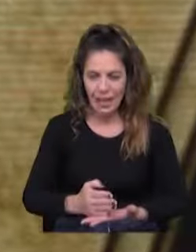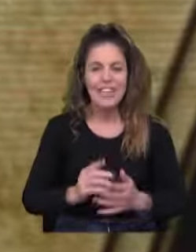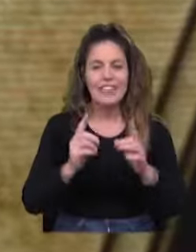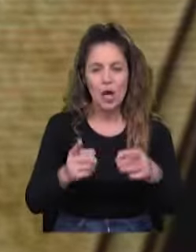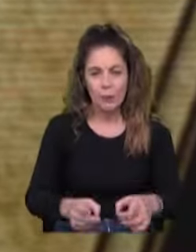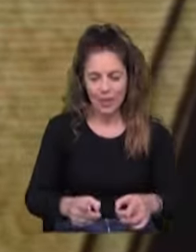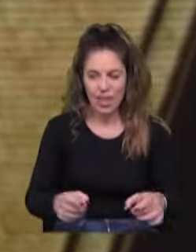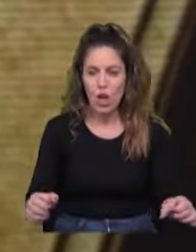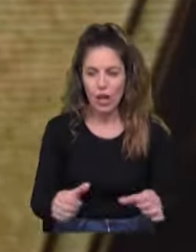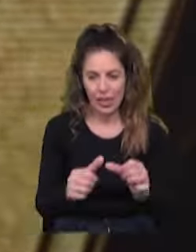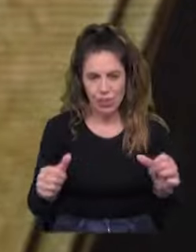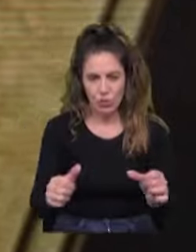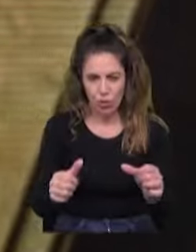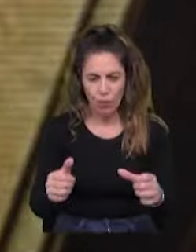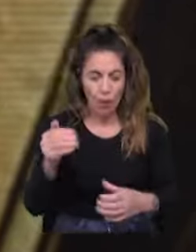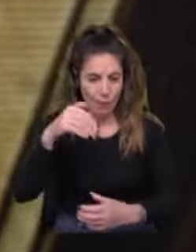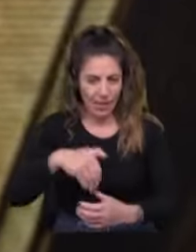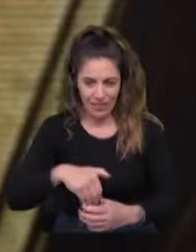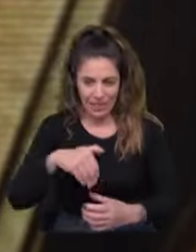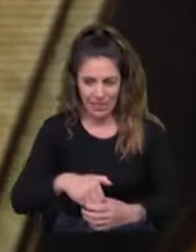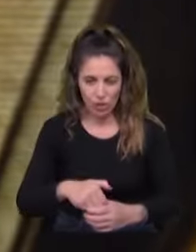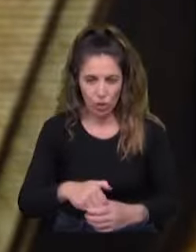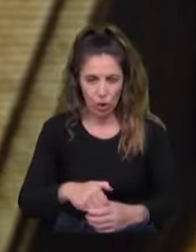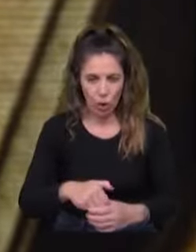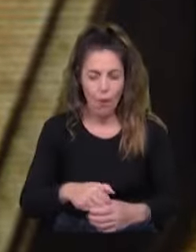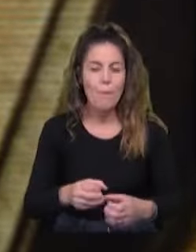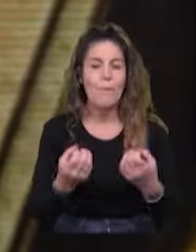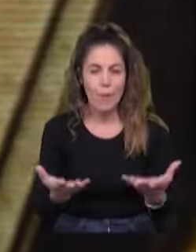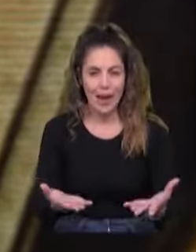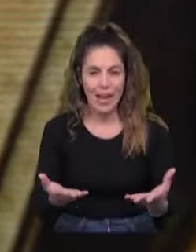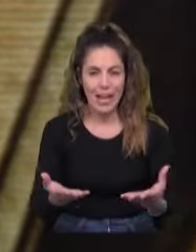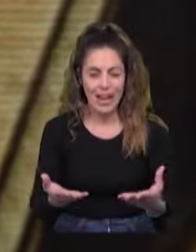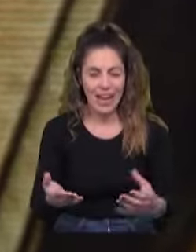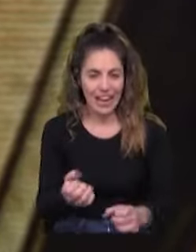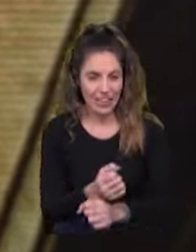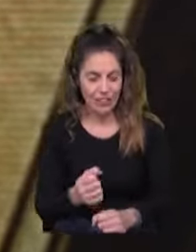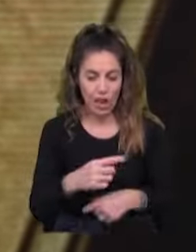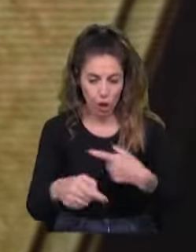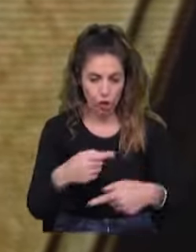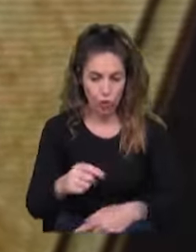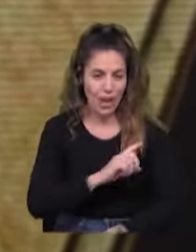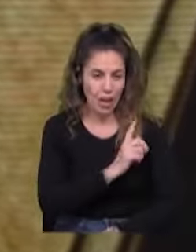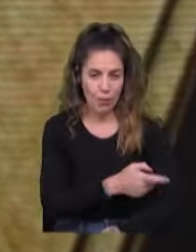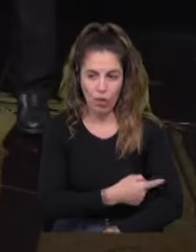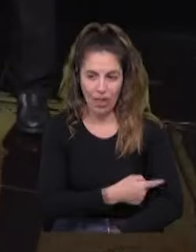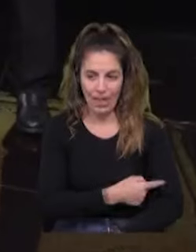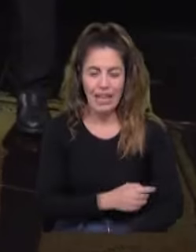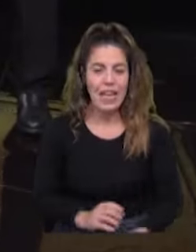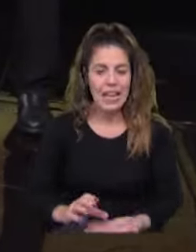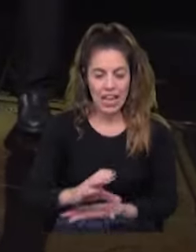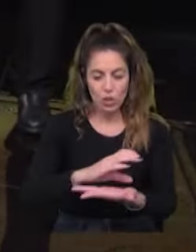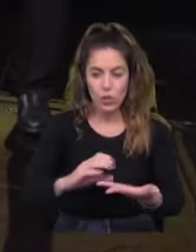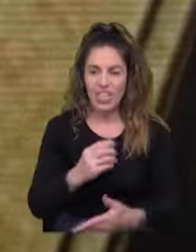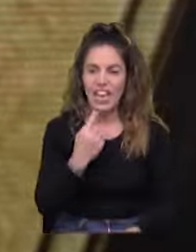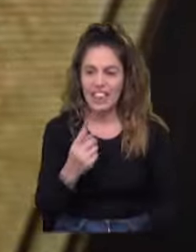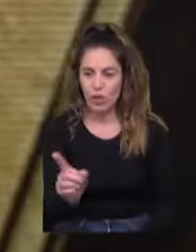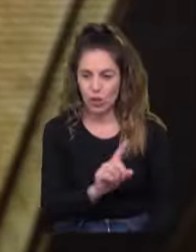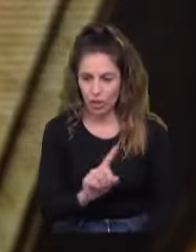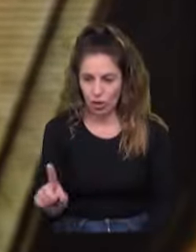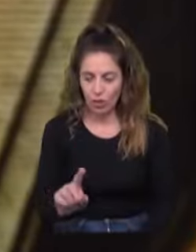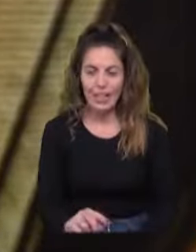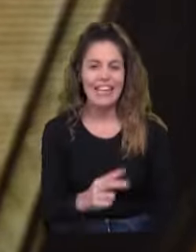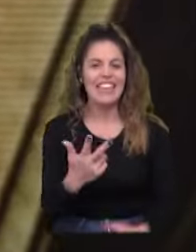apostó a un plebiscito a una consulta popular para ratificarse en el poder la ciudadanía le dijo que no que no y en